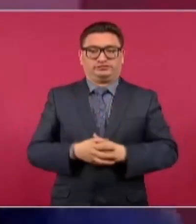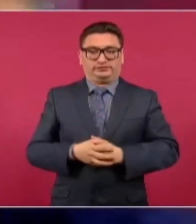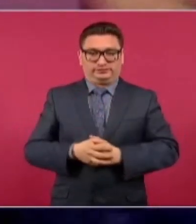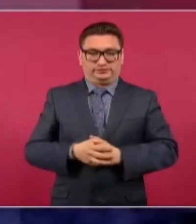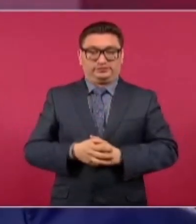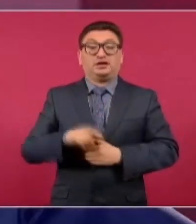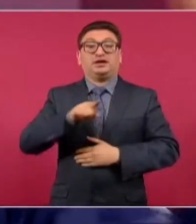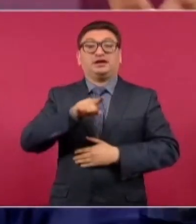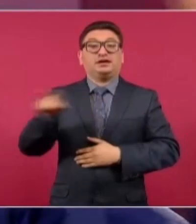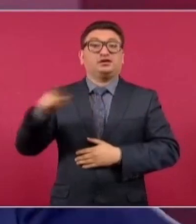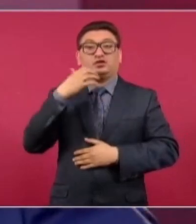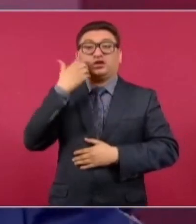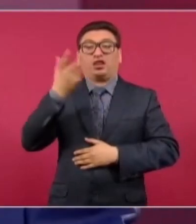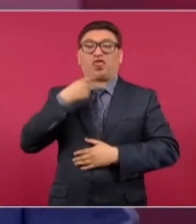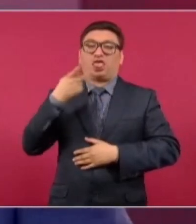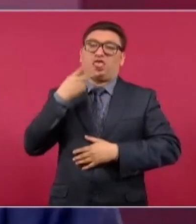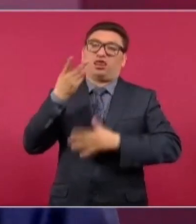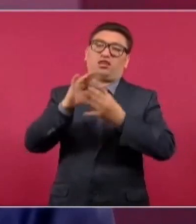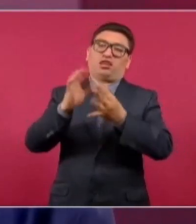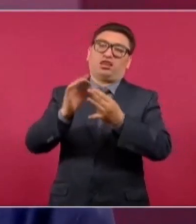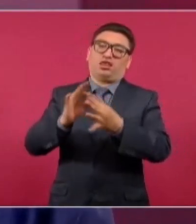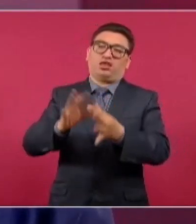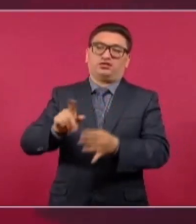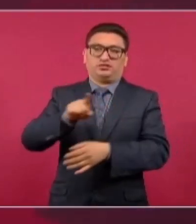Nada más quieren hablar ellos.